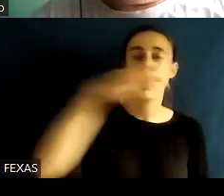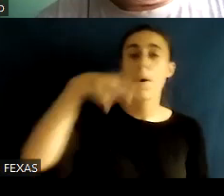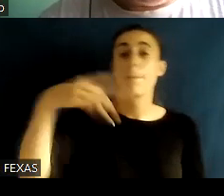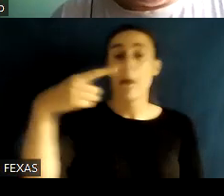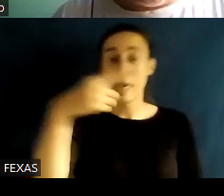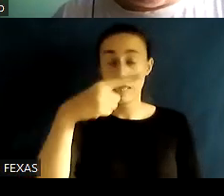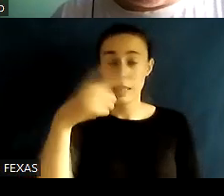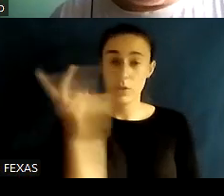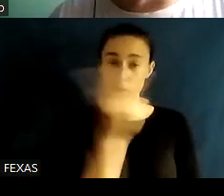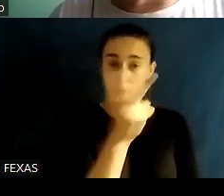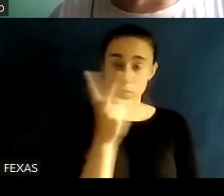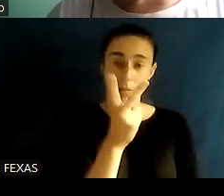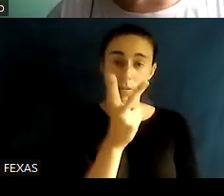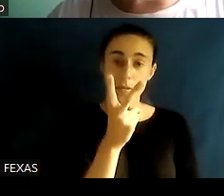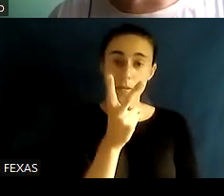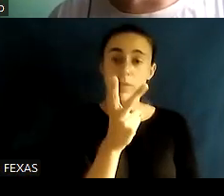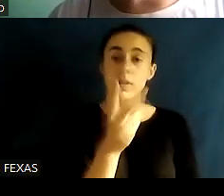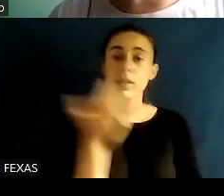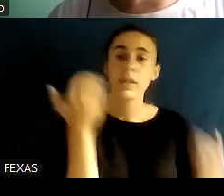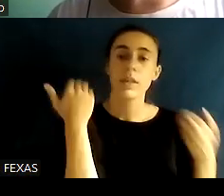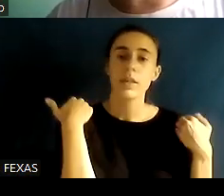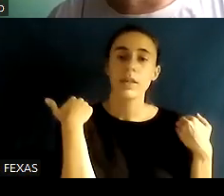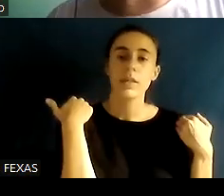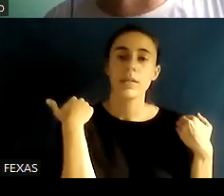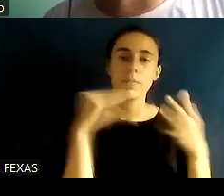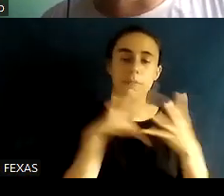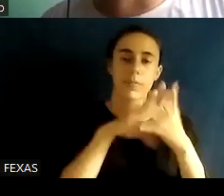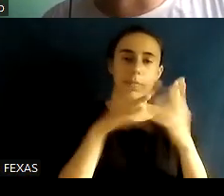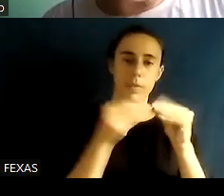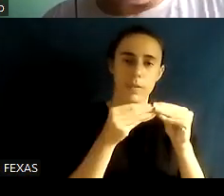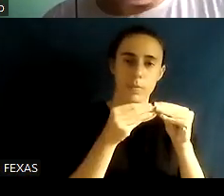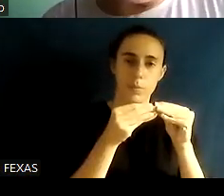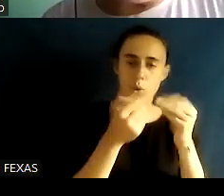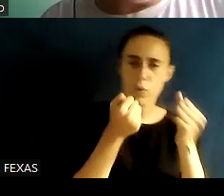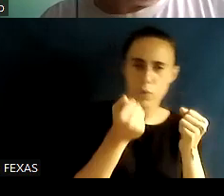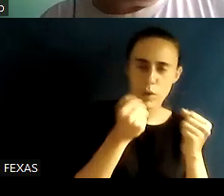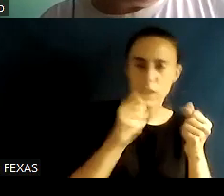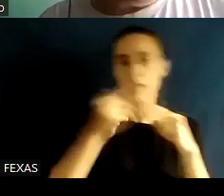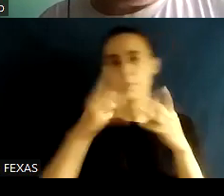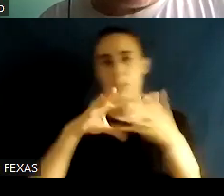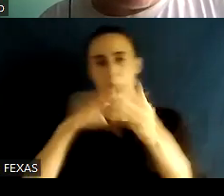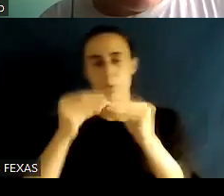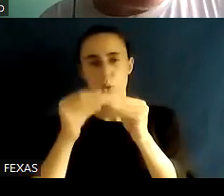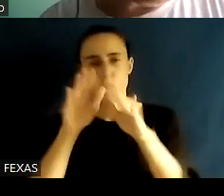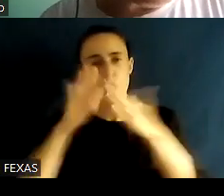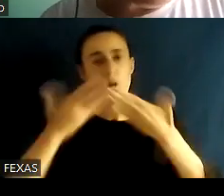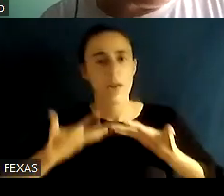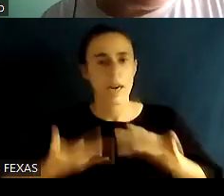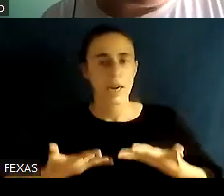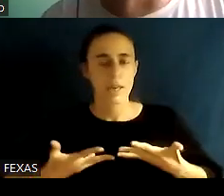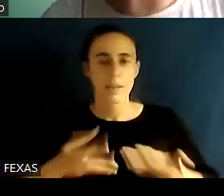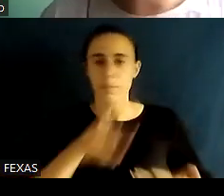serían los dos oligoelementos implicados en la contracción muscular y en la posterior relajación. Calcio, recordad,